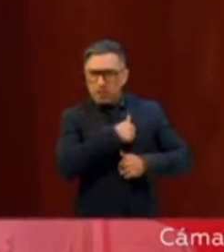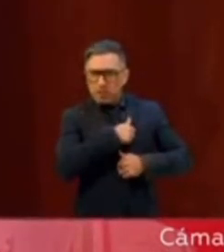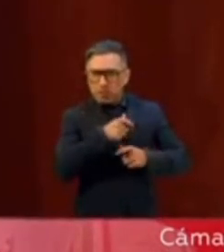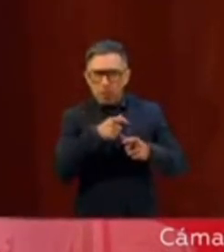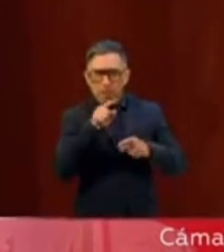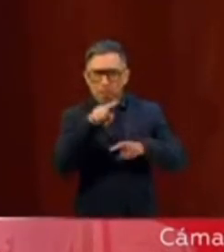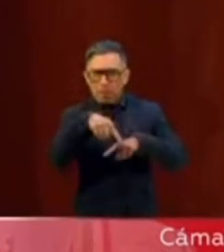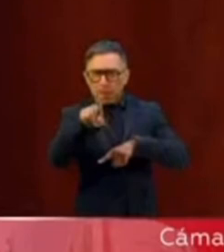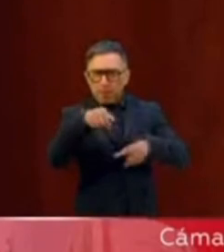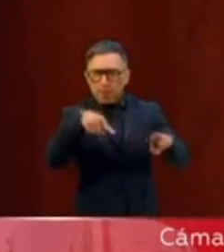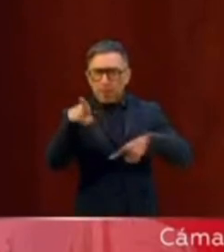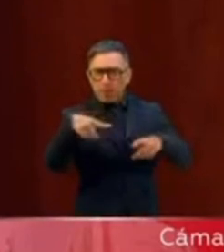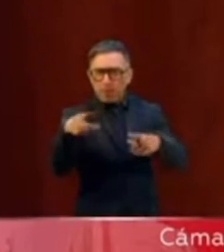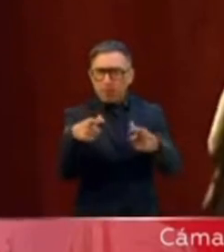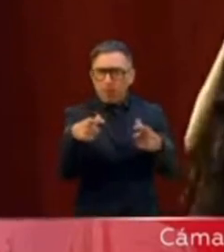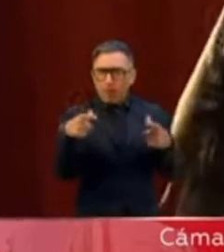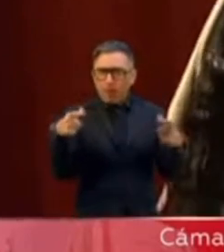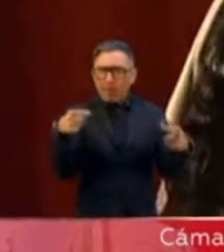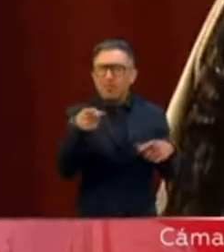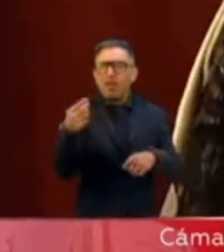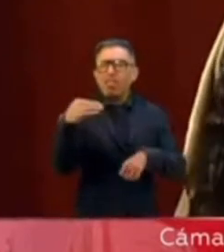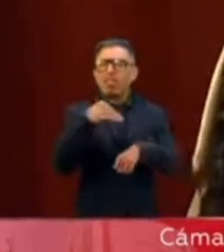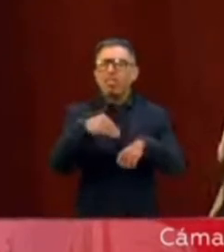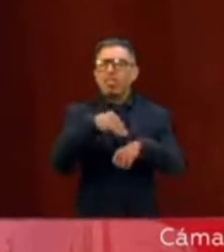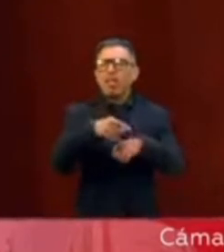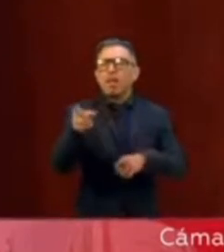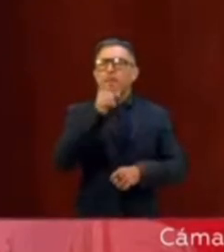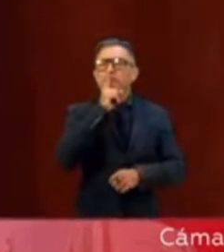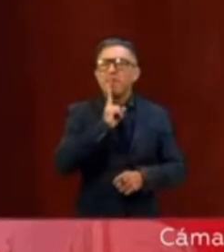mienten, mienten, y mentir es